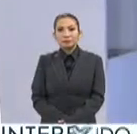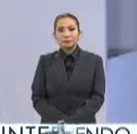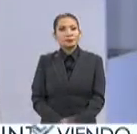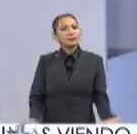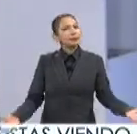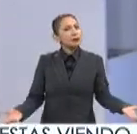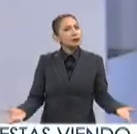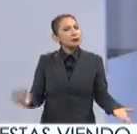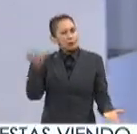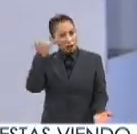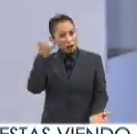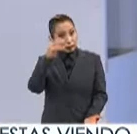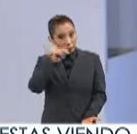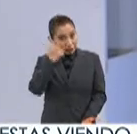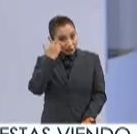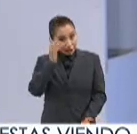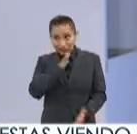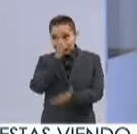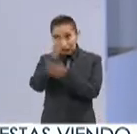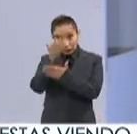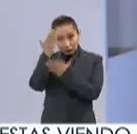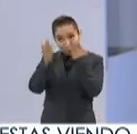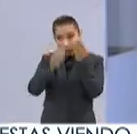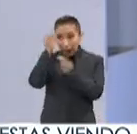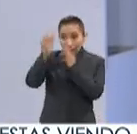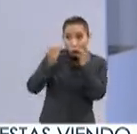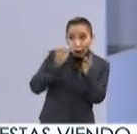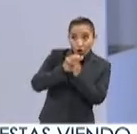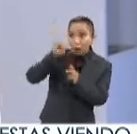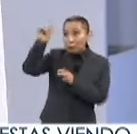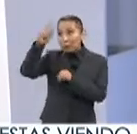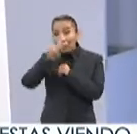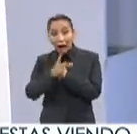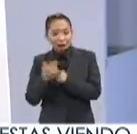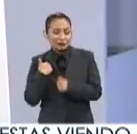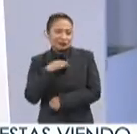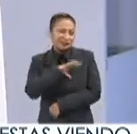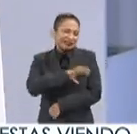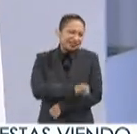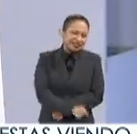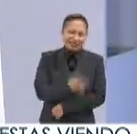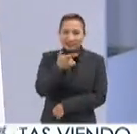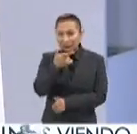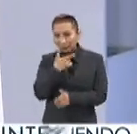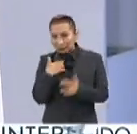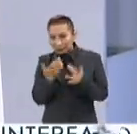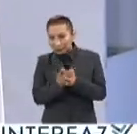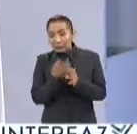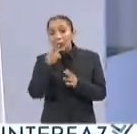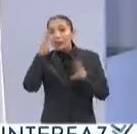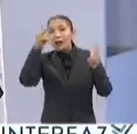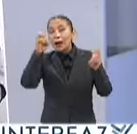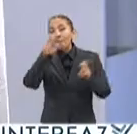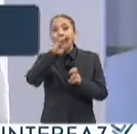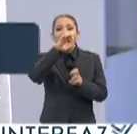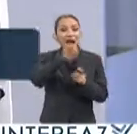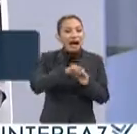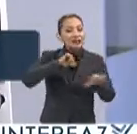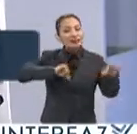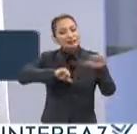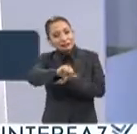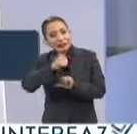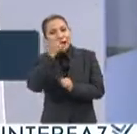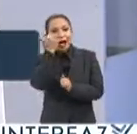¿Quién no quiere irse a estudiar a alguna parte del mundo? Por eso nuestra tan gustada sección en la que hablamos de becas, de